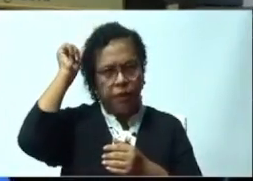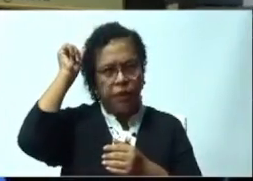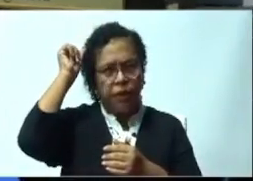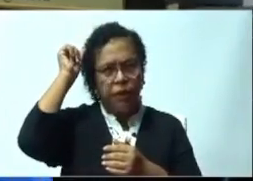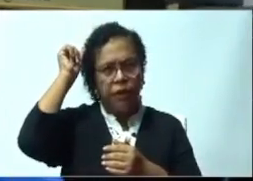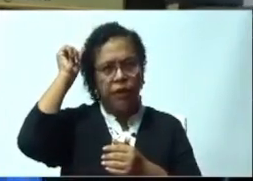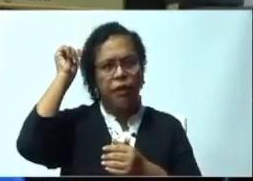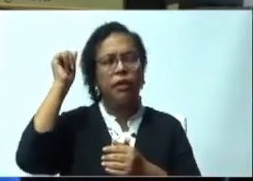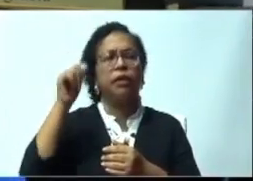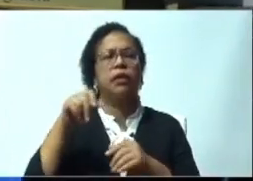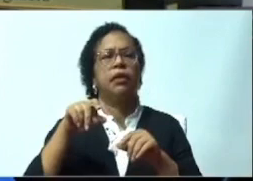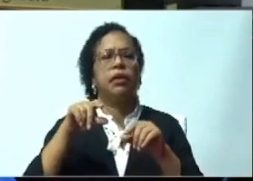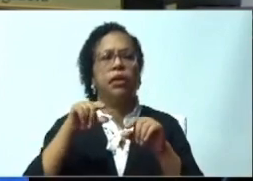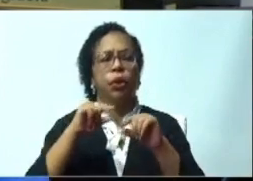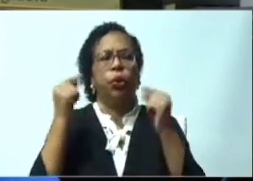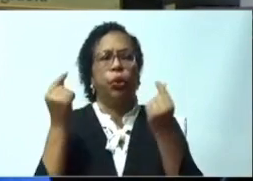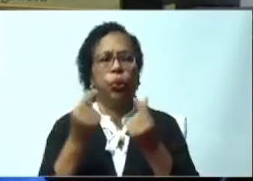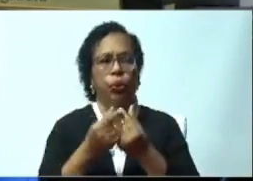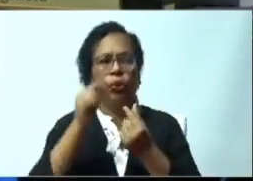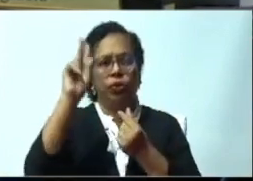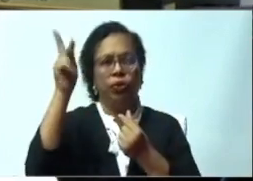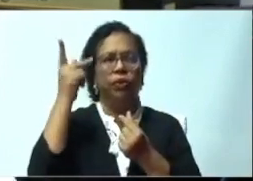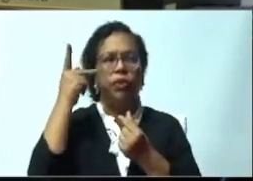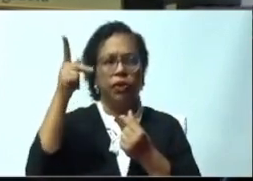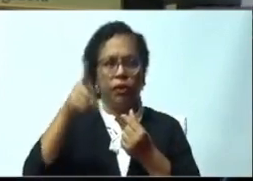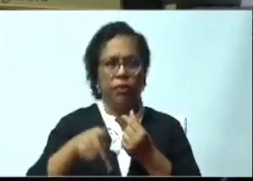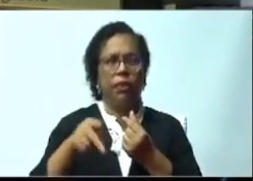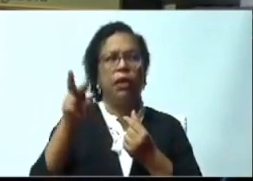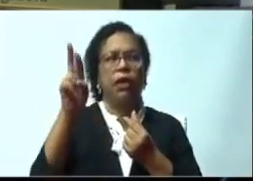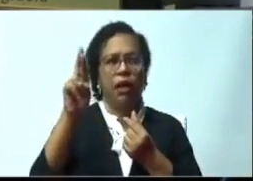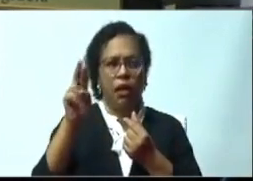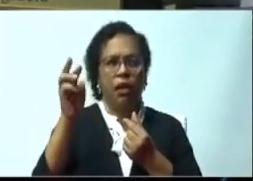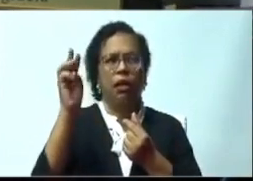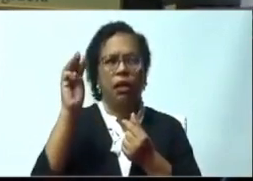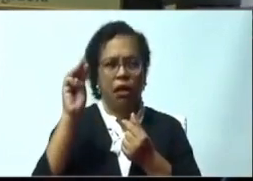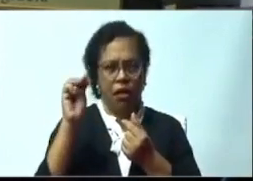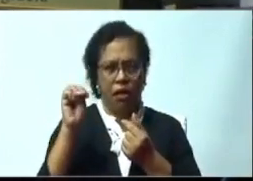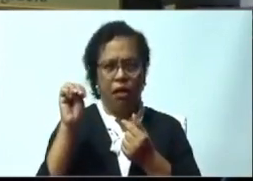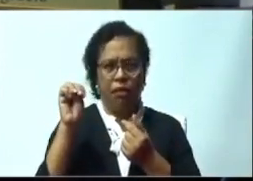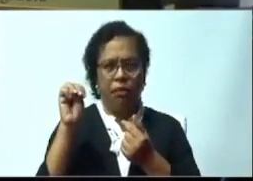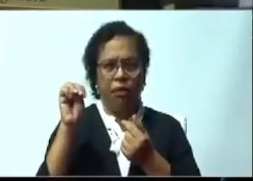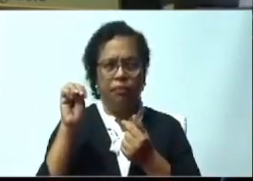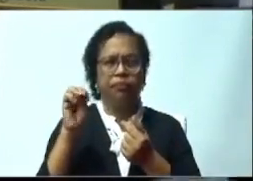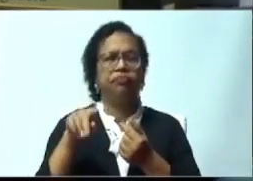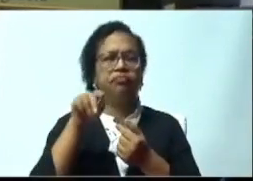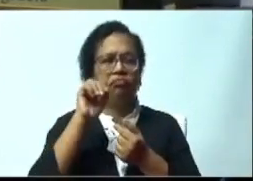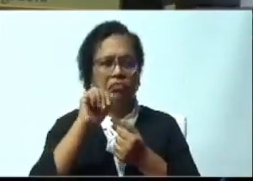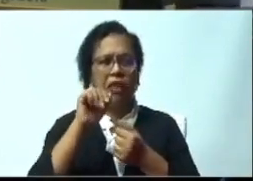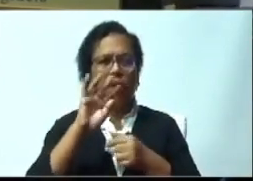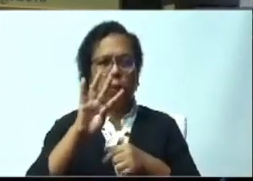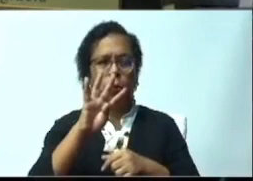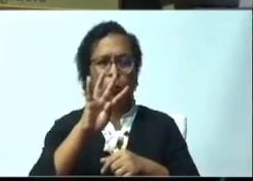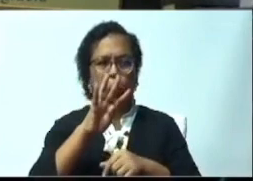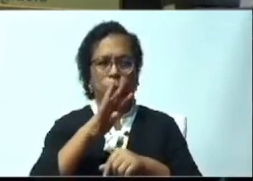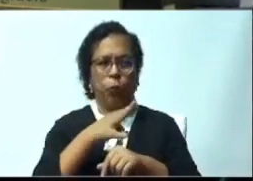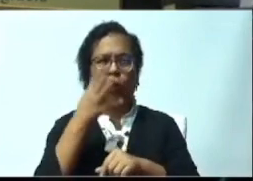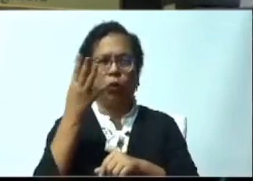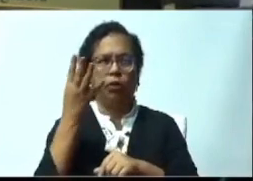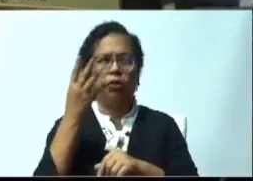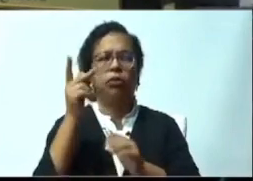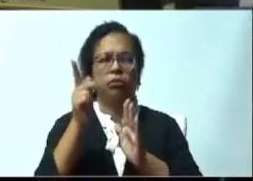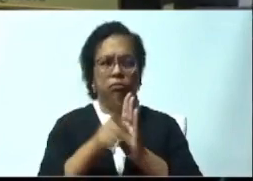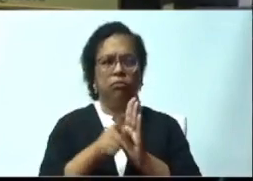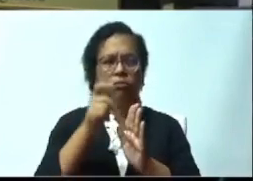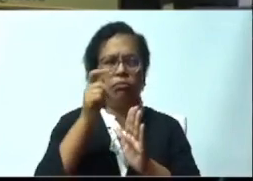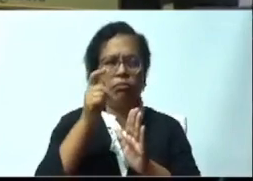gastos, tiene lo siguiente. Es el cuarto presupuesto que totaliza